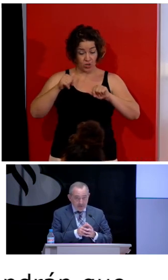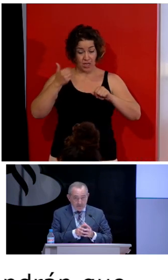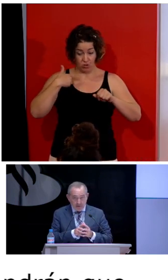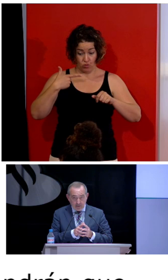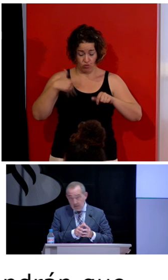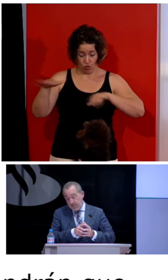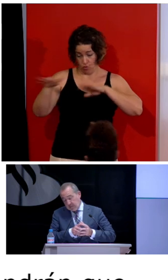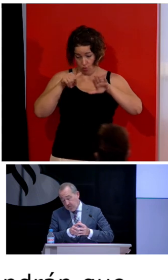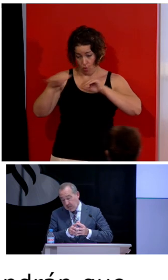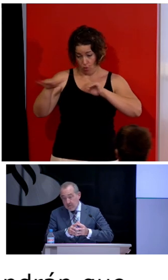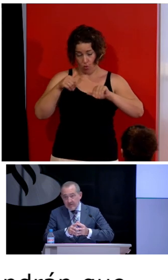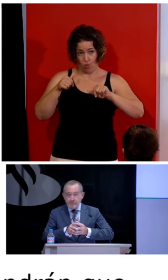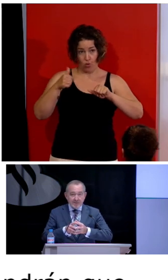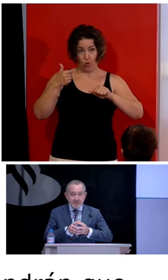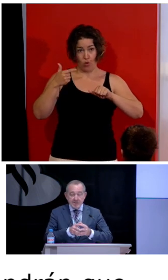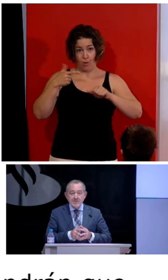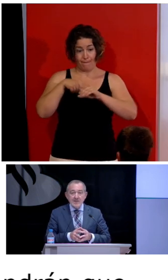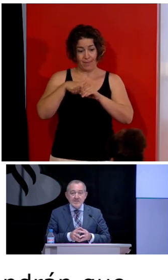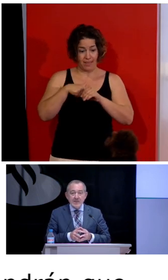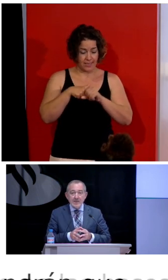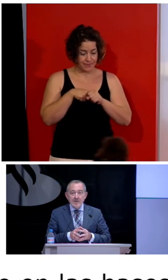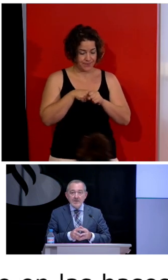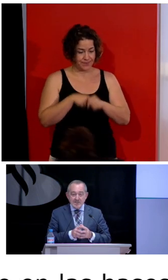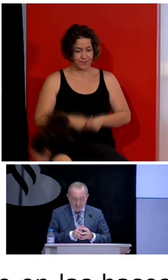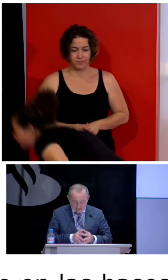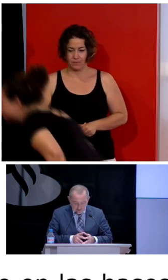convoca la convocatoria de las plazas X, la que sea,